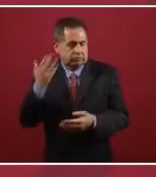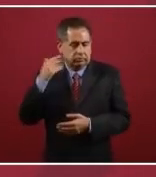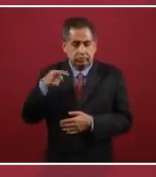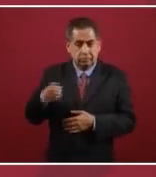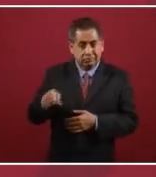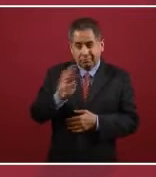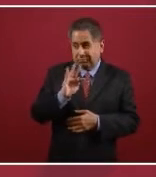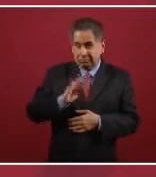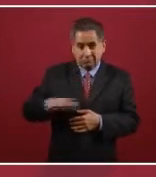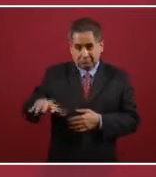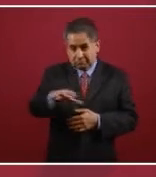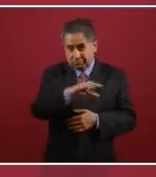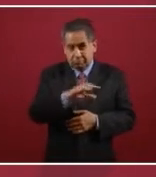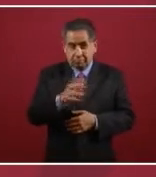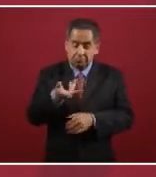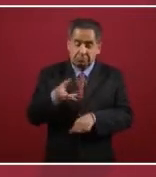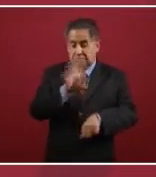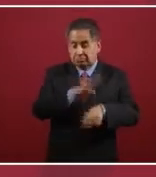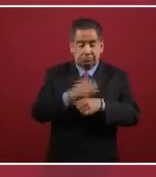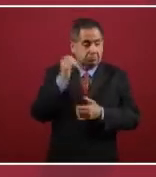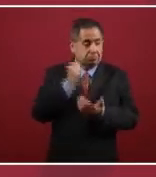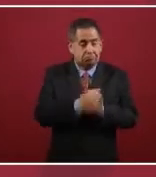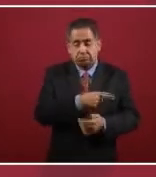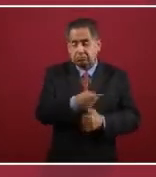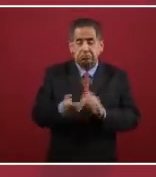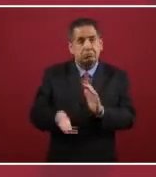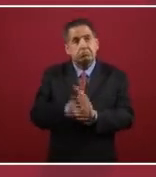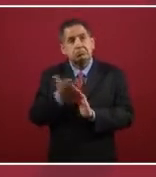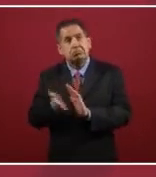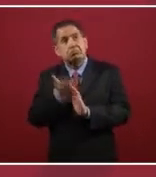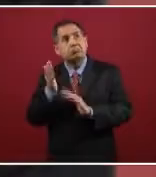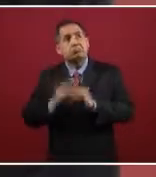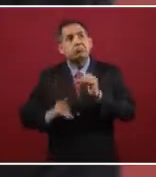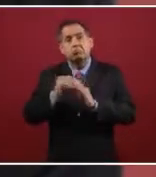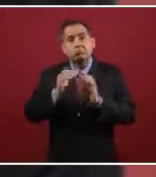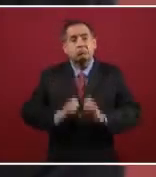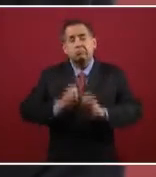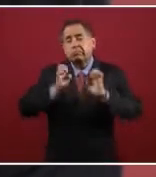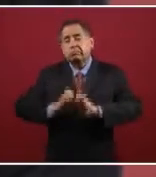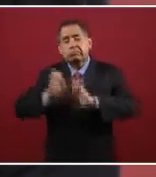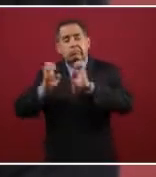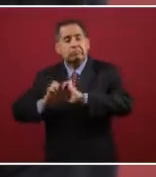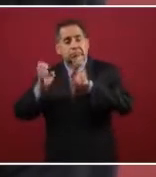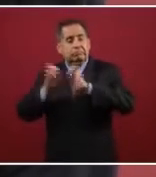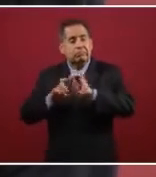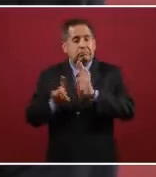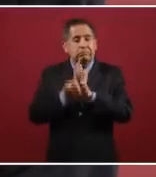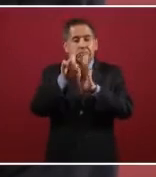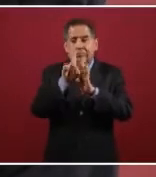autoriza la construcción de unidades habitacionales